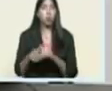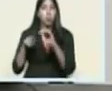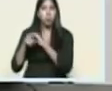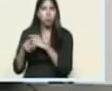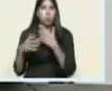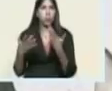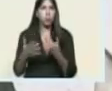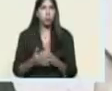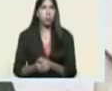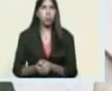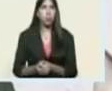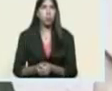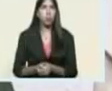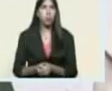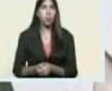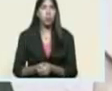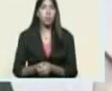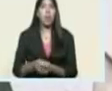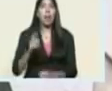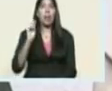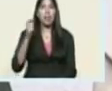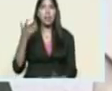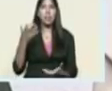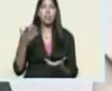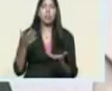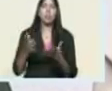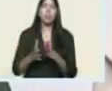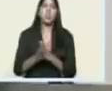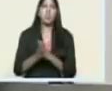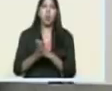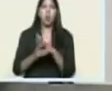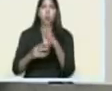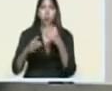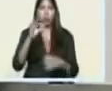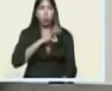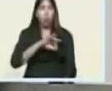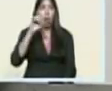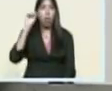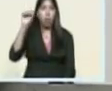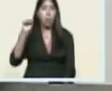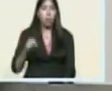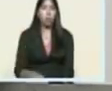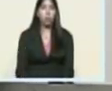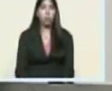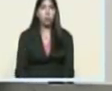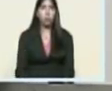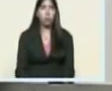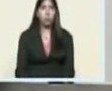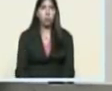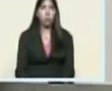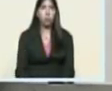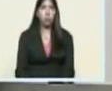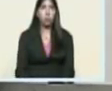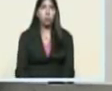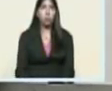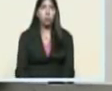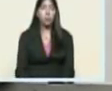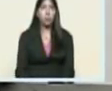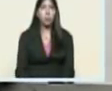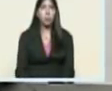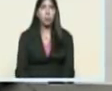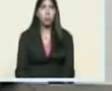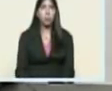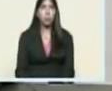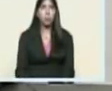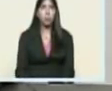comandante Chávez a la teoría, a la tesis y a la construcción del socialismo. El socialismo comunal, compadre,